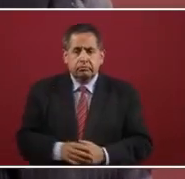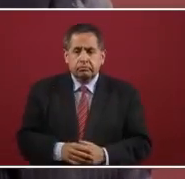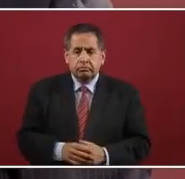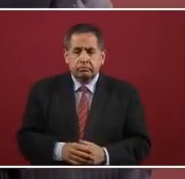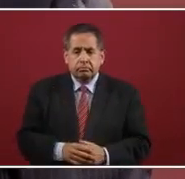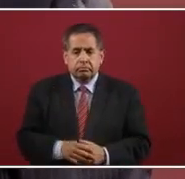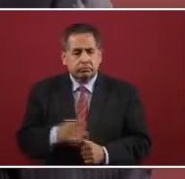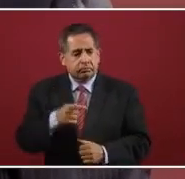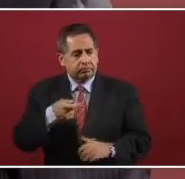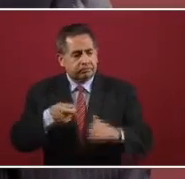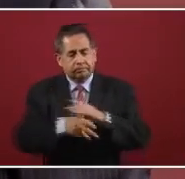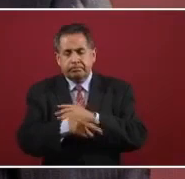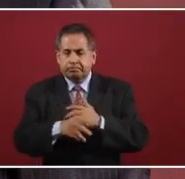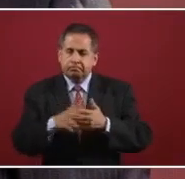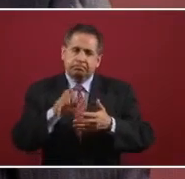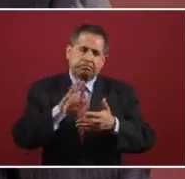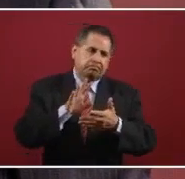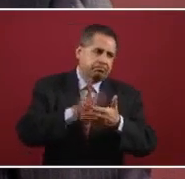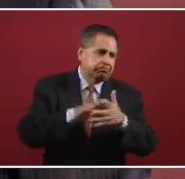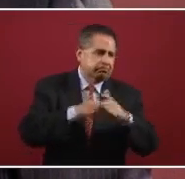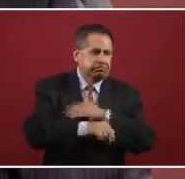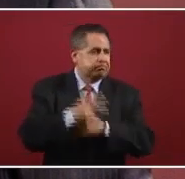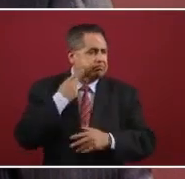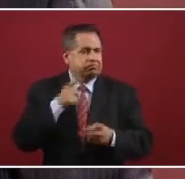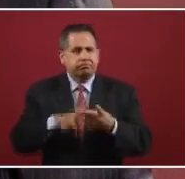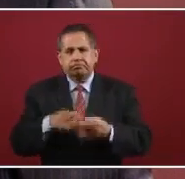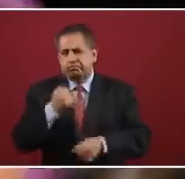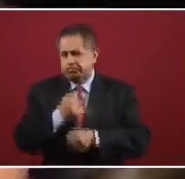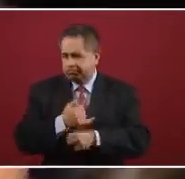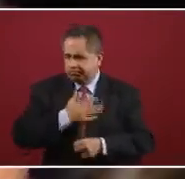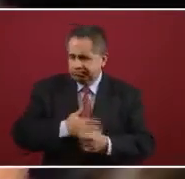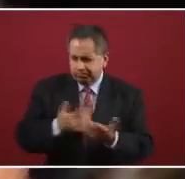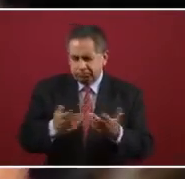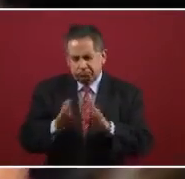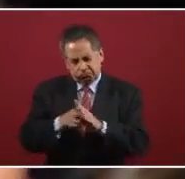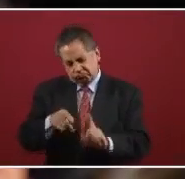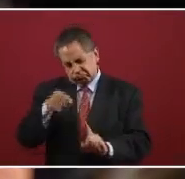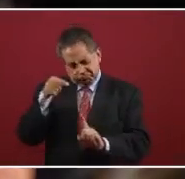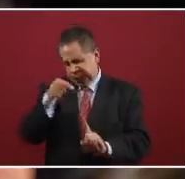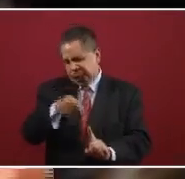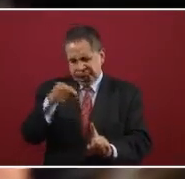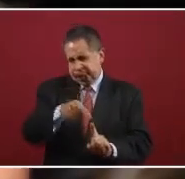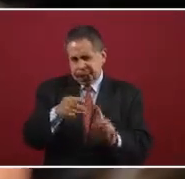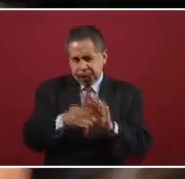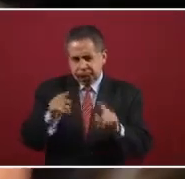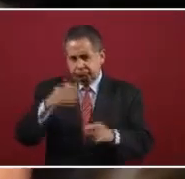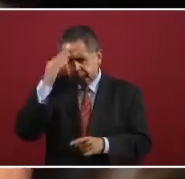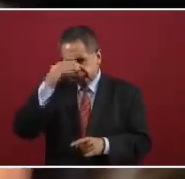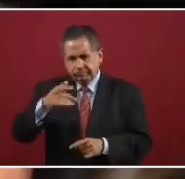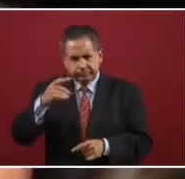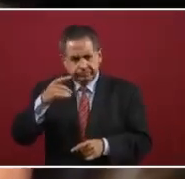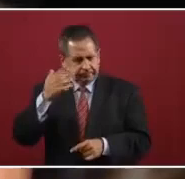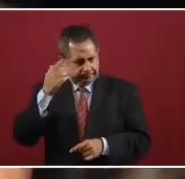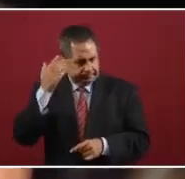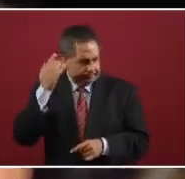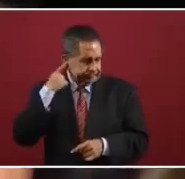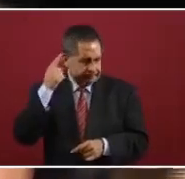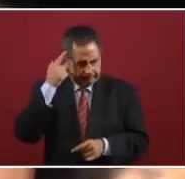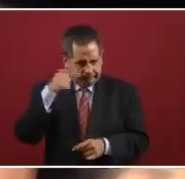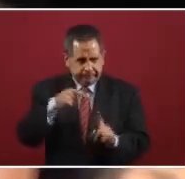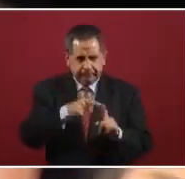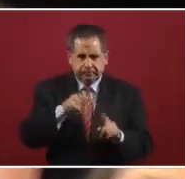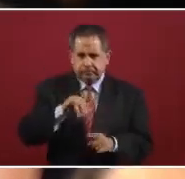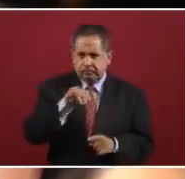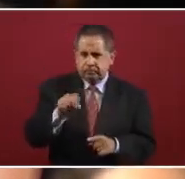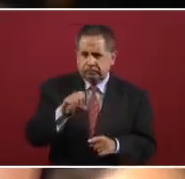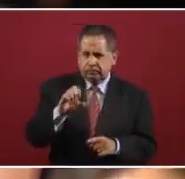de preso político, de un caso de injusticia. Me refiero concretamente, y usted sabe muy bien de este caso, del caso José